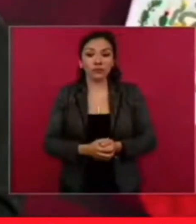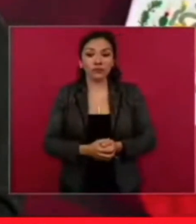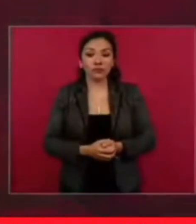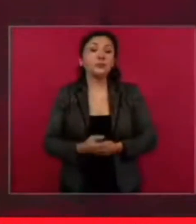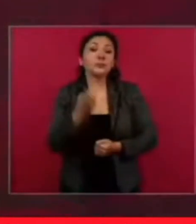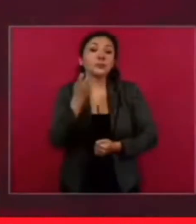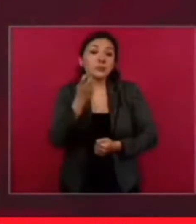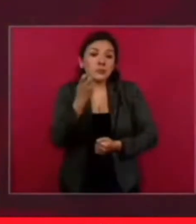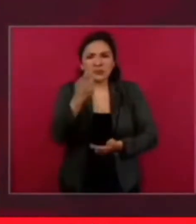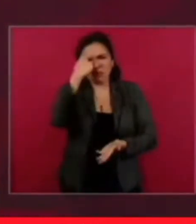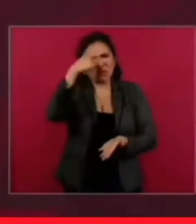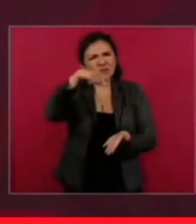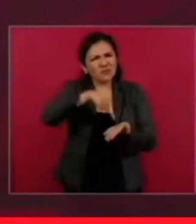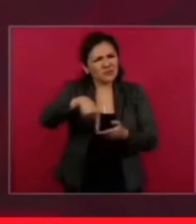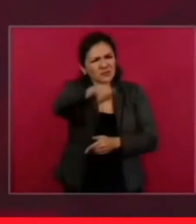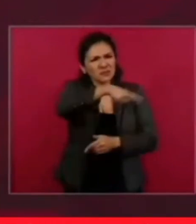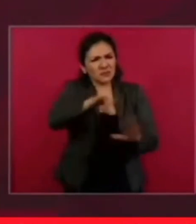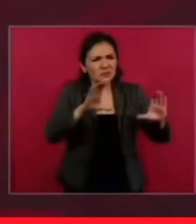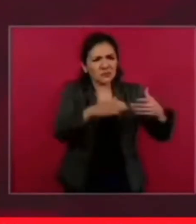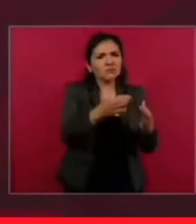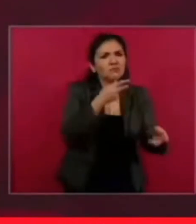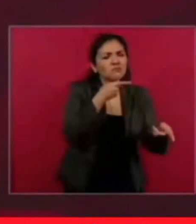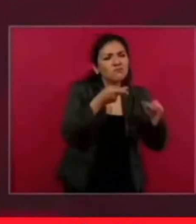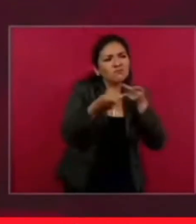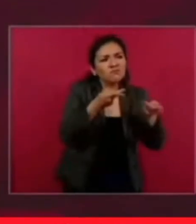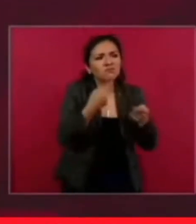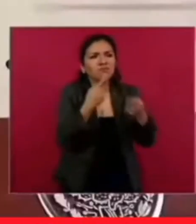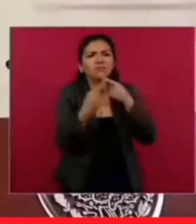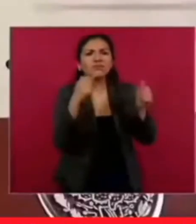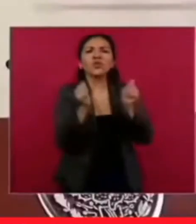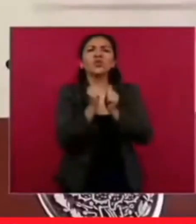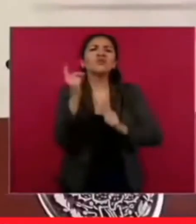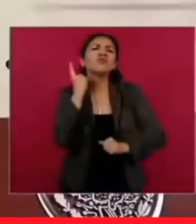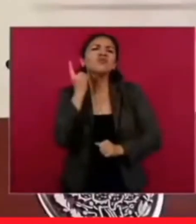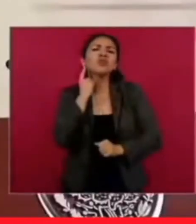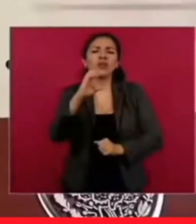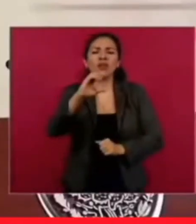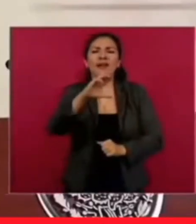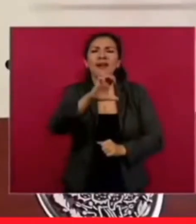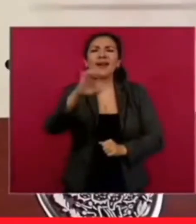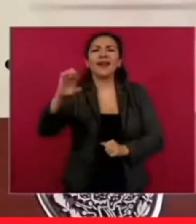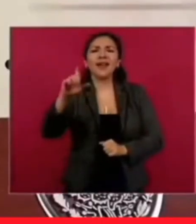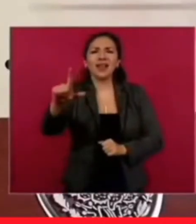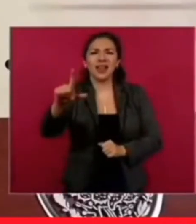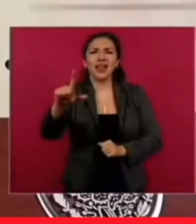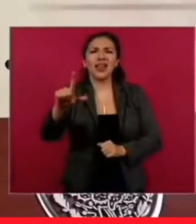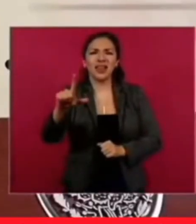creo que están hablando con el diputado Krill.